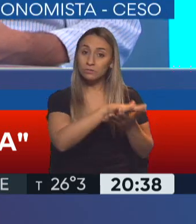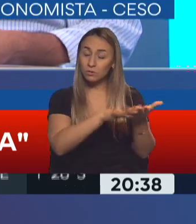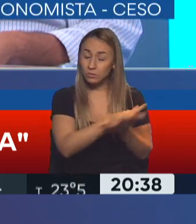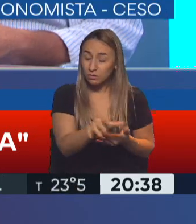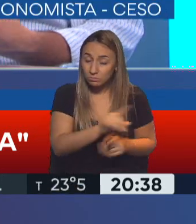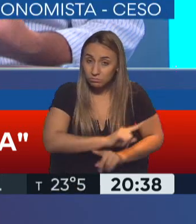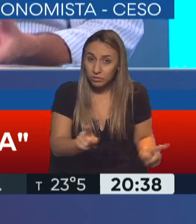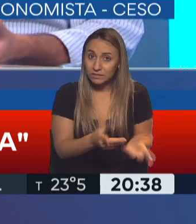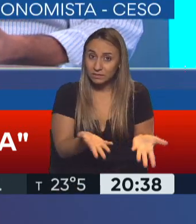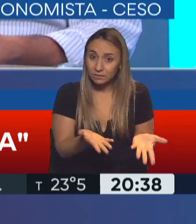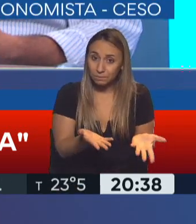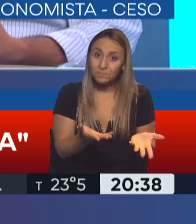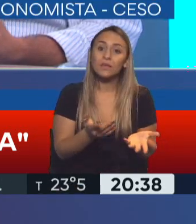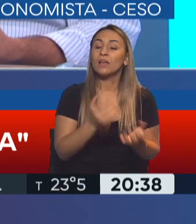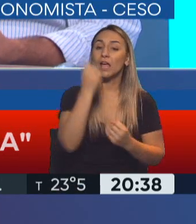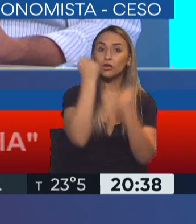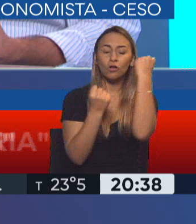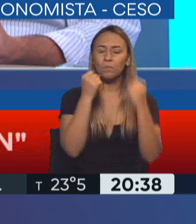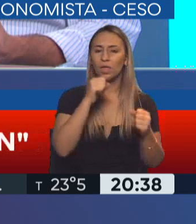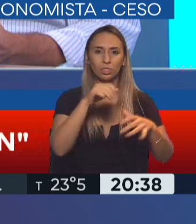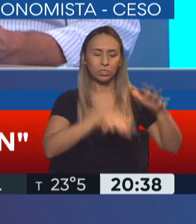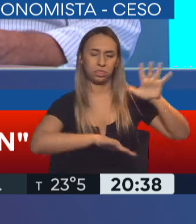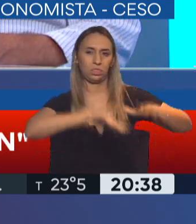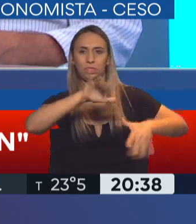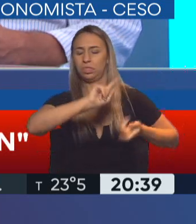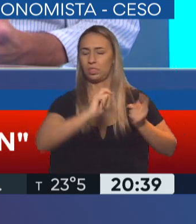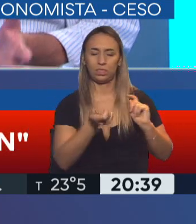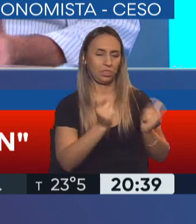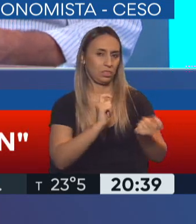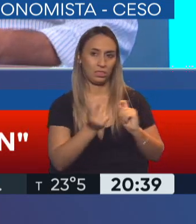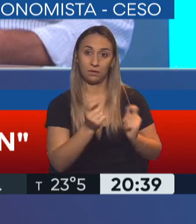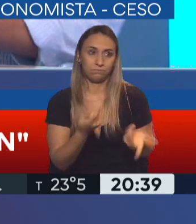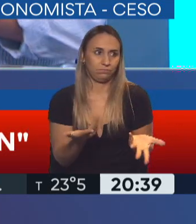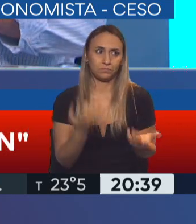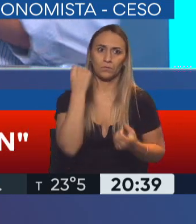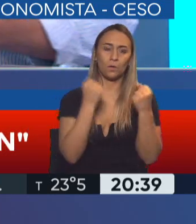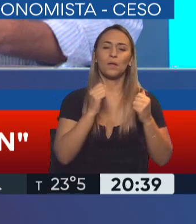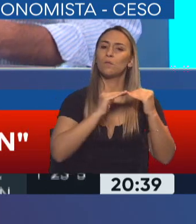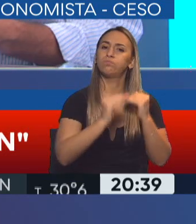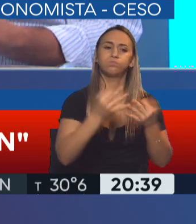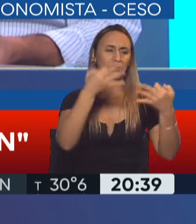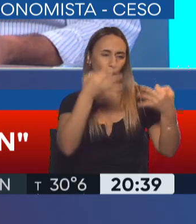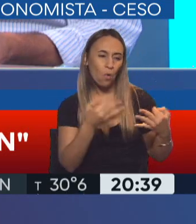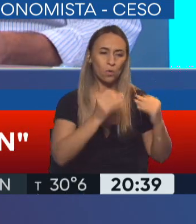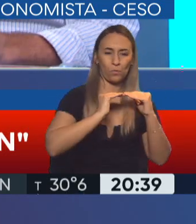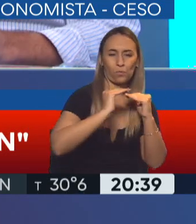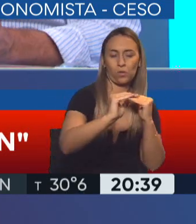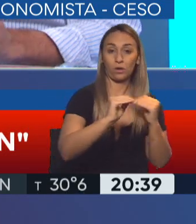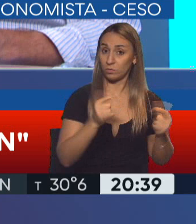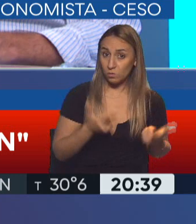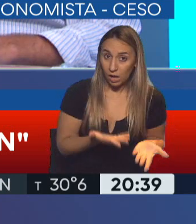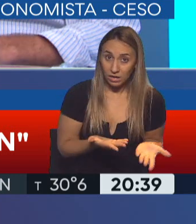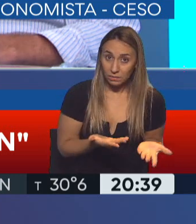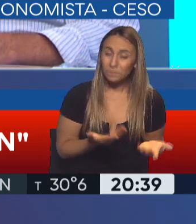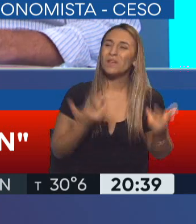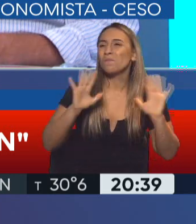más volatilidad más inestabilidad no es lo que necesita hoy la economía argentina para otras economías puede ser a mediano y largo plazo puede ser una medida pero a mí me